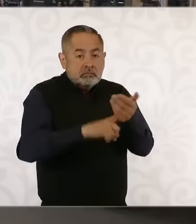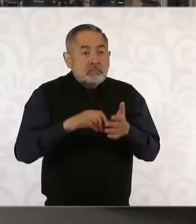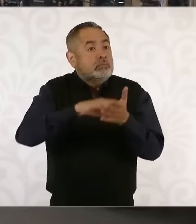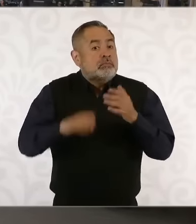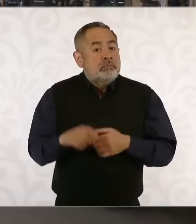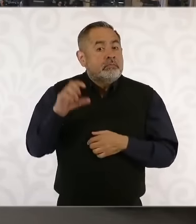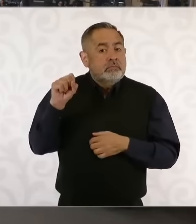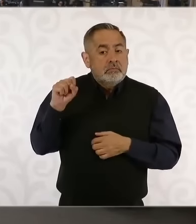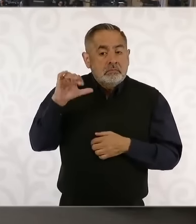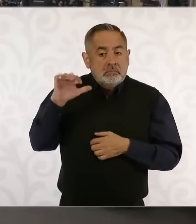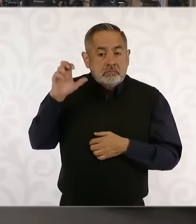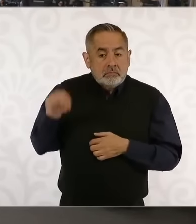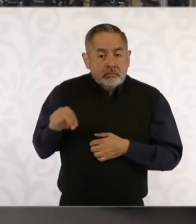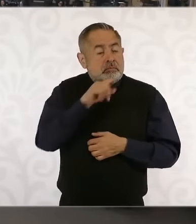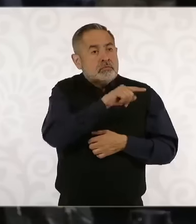fue